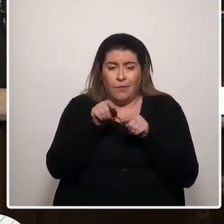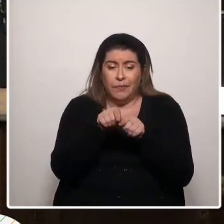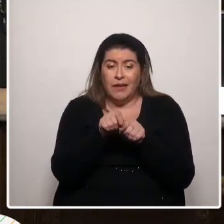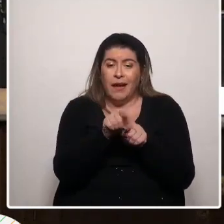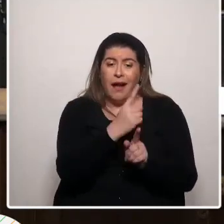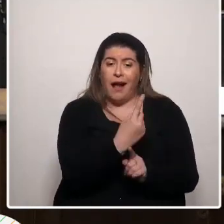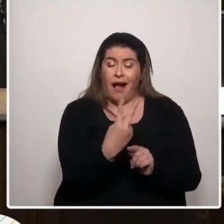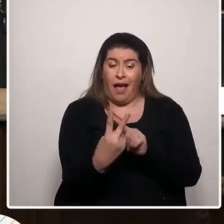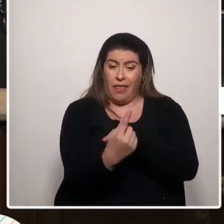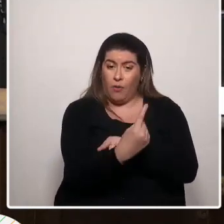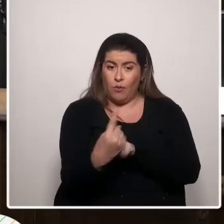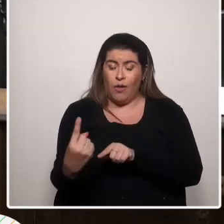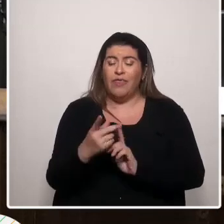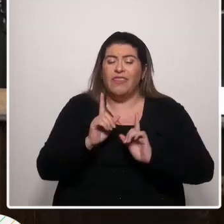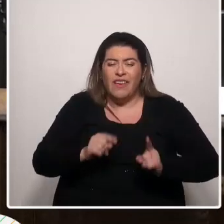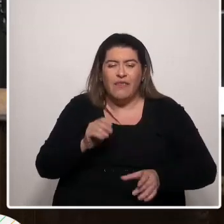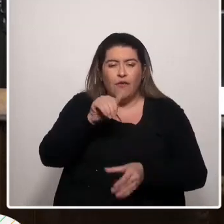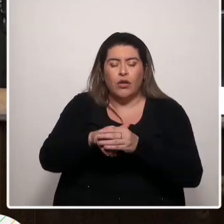votar por 2 personas, lo cual,